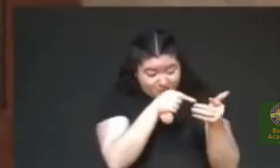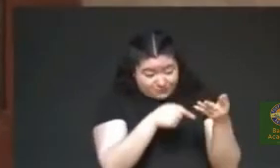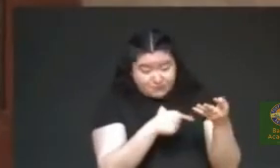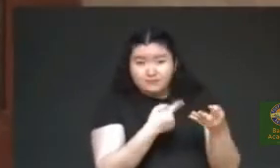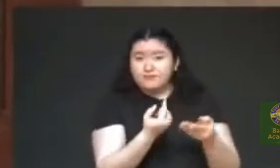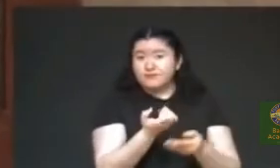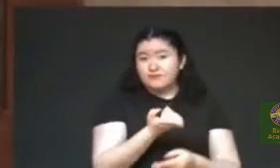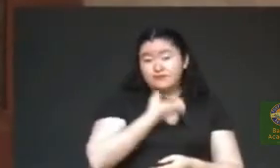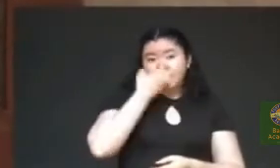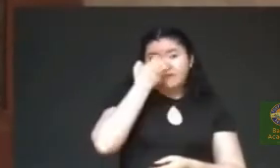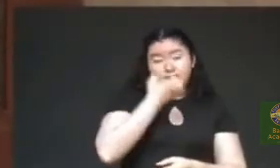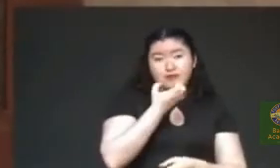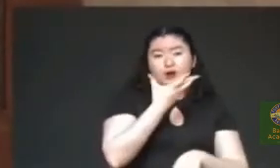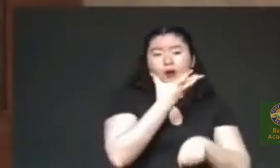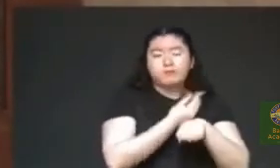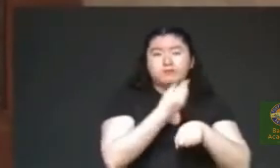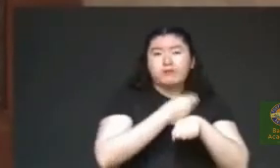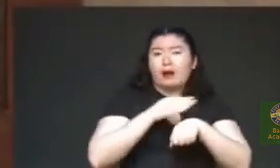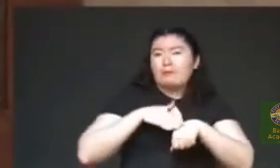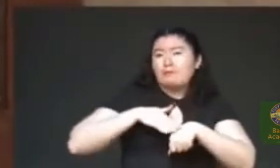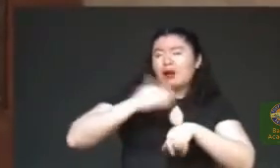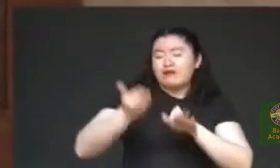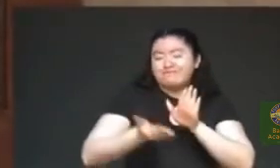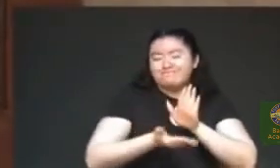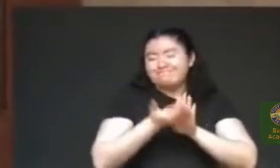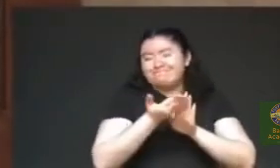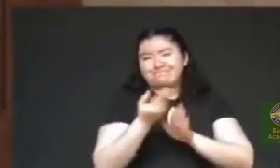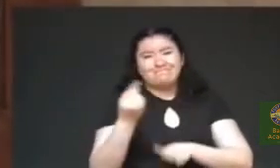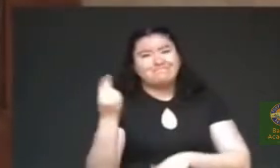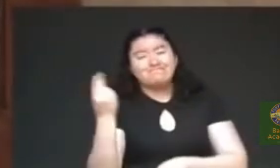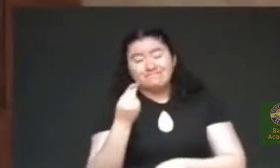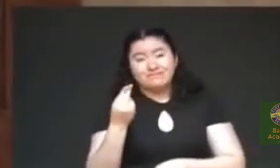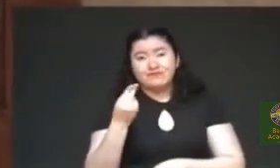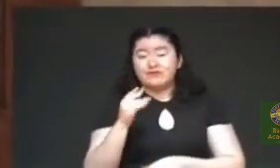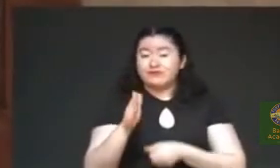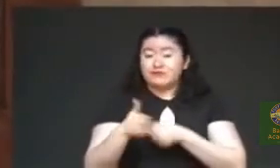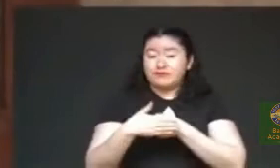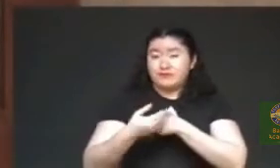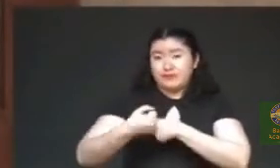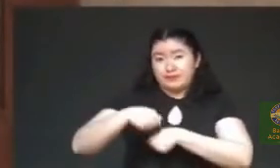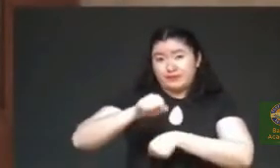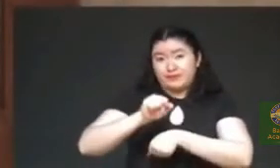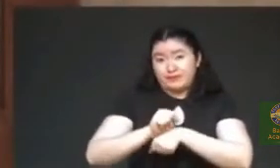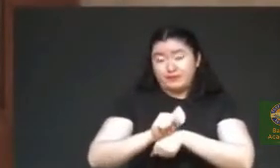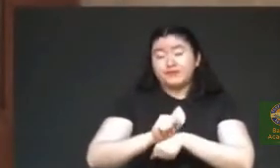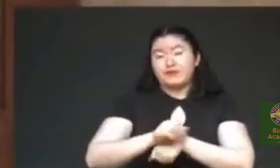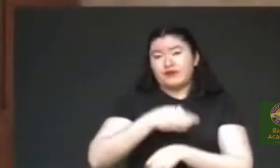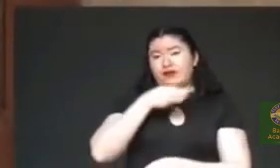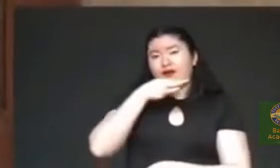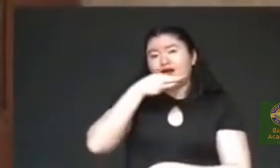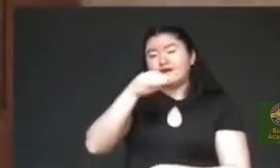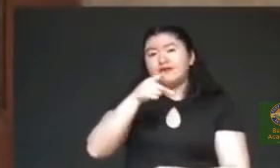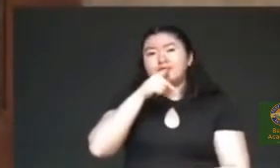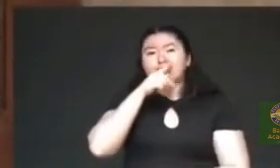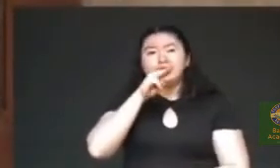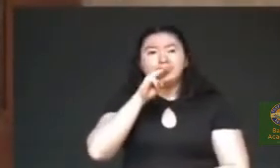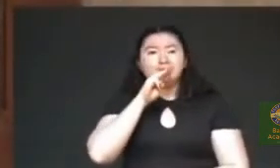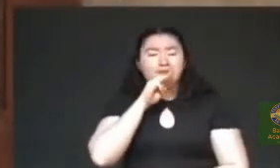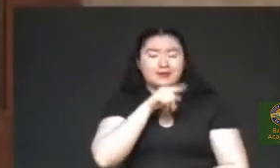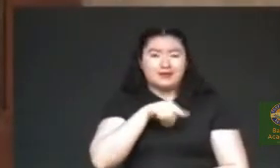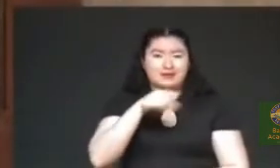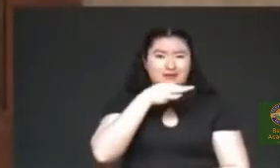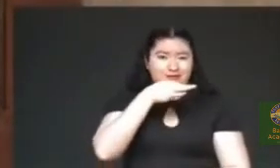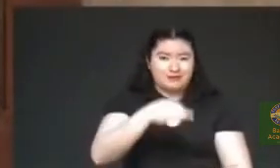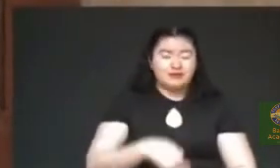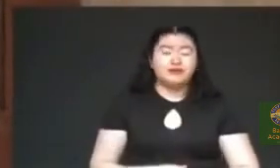que van a estar listas pues en las siguientes semanas, y ya se va a informar a los padres y madres de familia. En cuestión de los padres de familia que